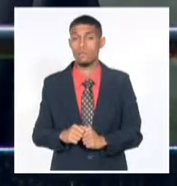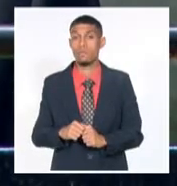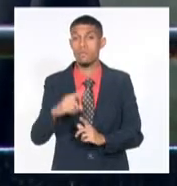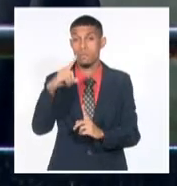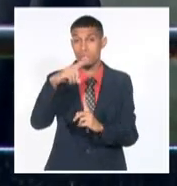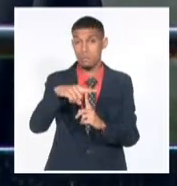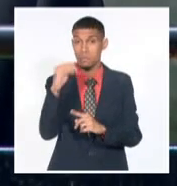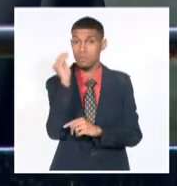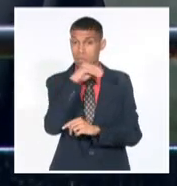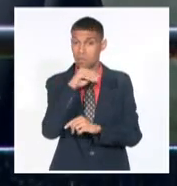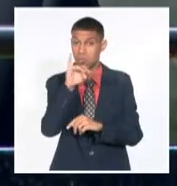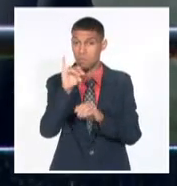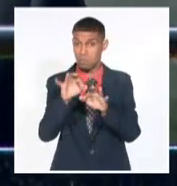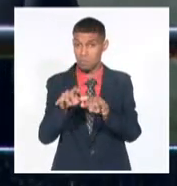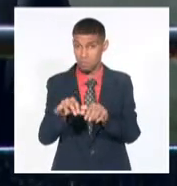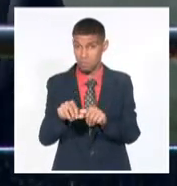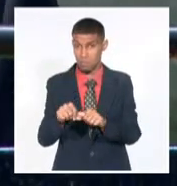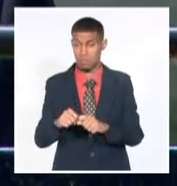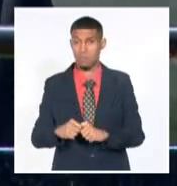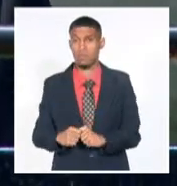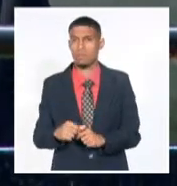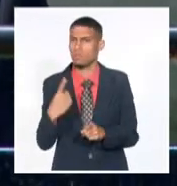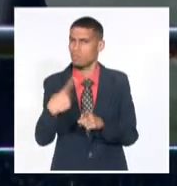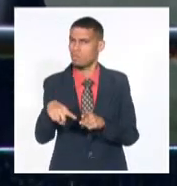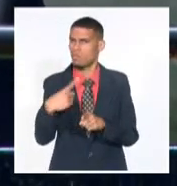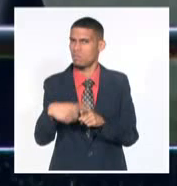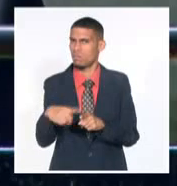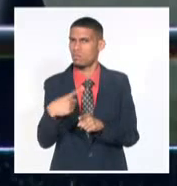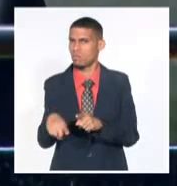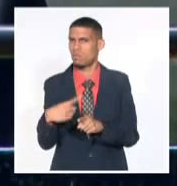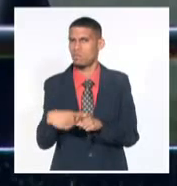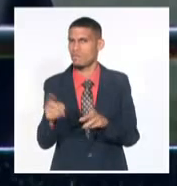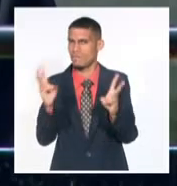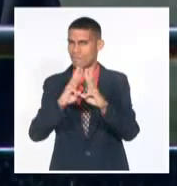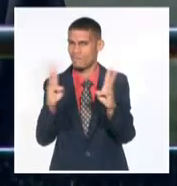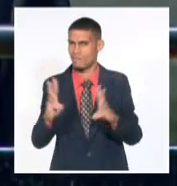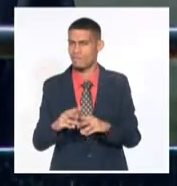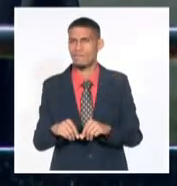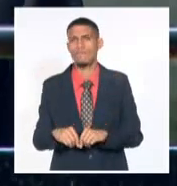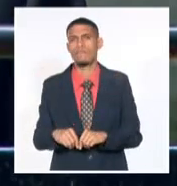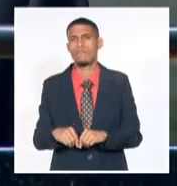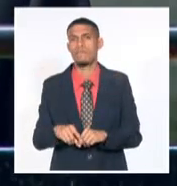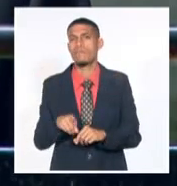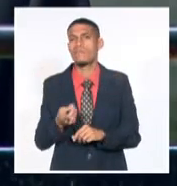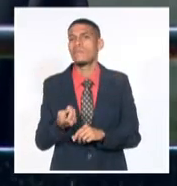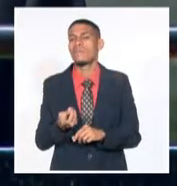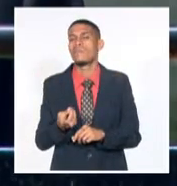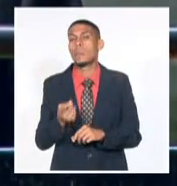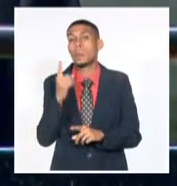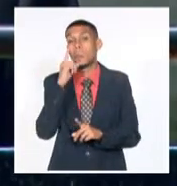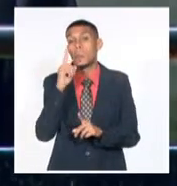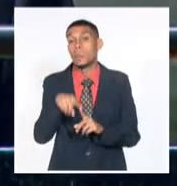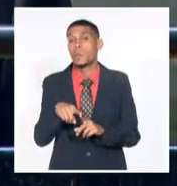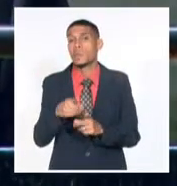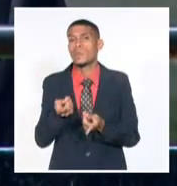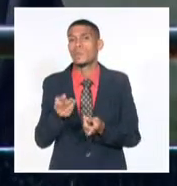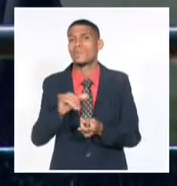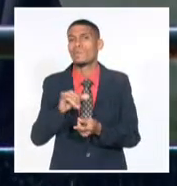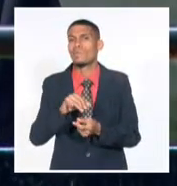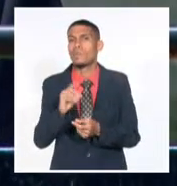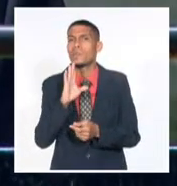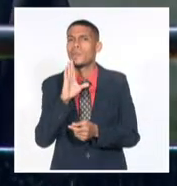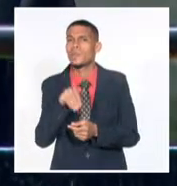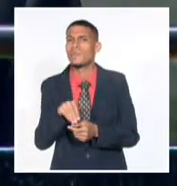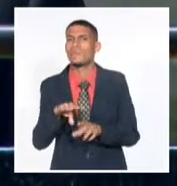la información y otras plataformas digitales para tratar de capitalizar las carencias que provoca